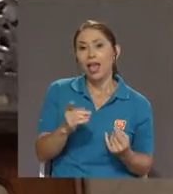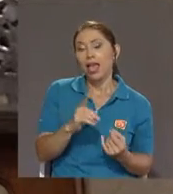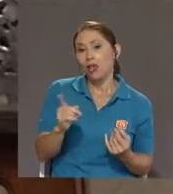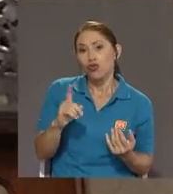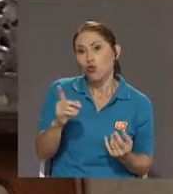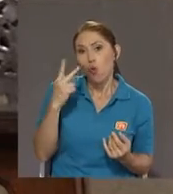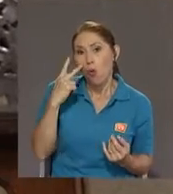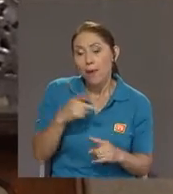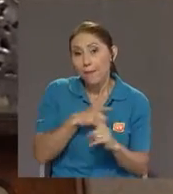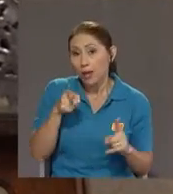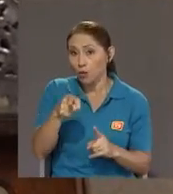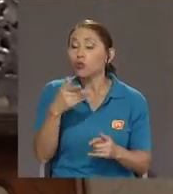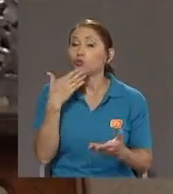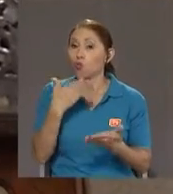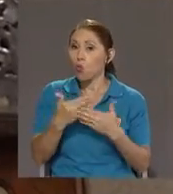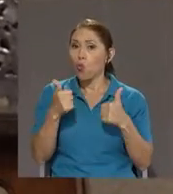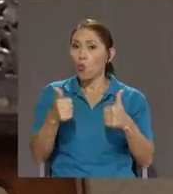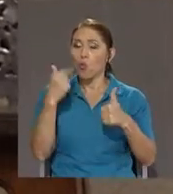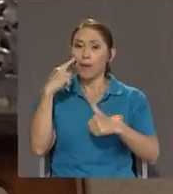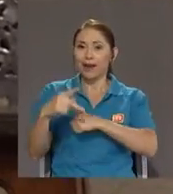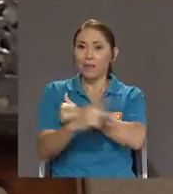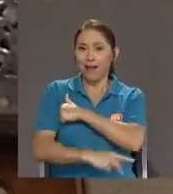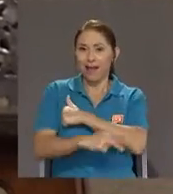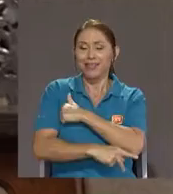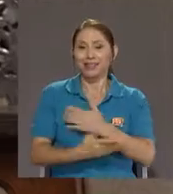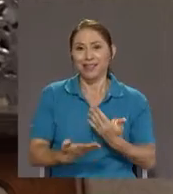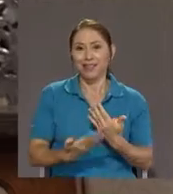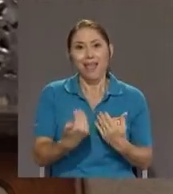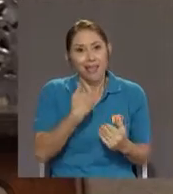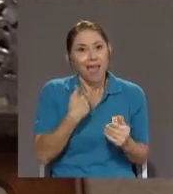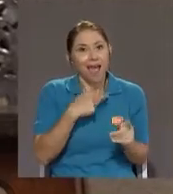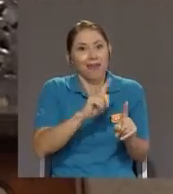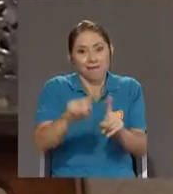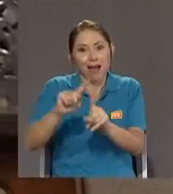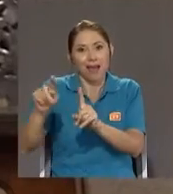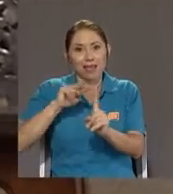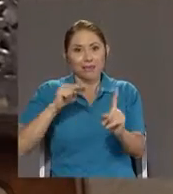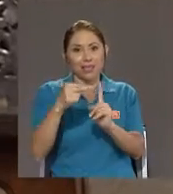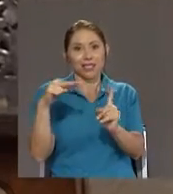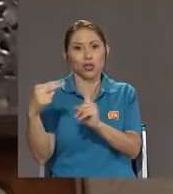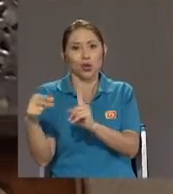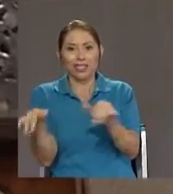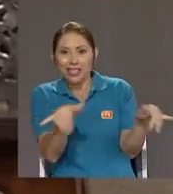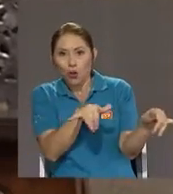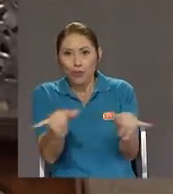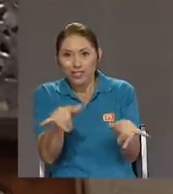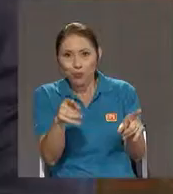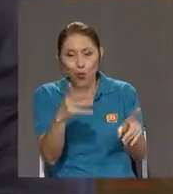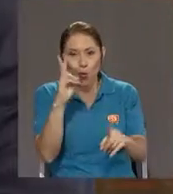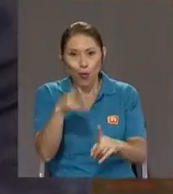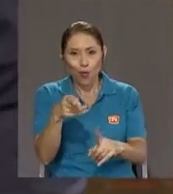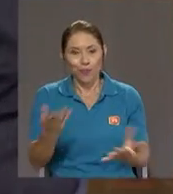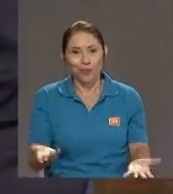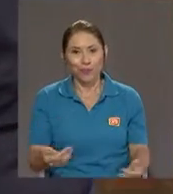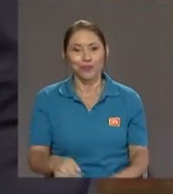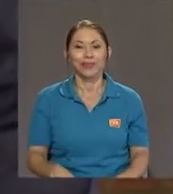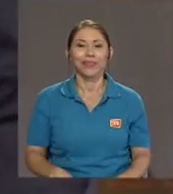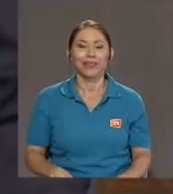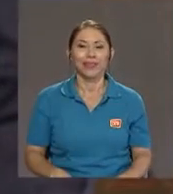útil para el país, me parece a mí, que haya varias visiones sobre lo mismo. Sí,